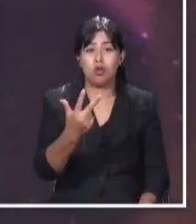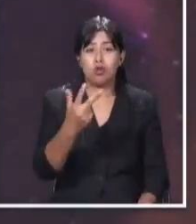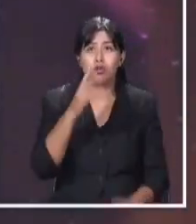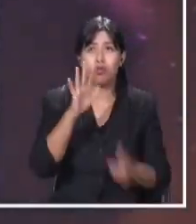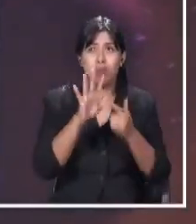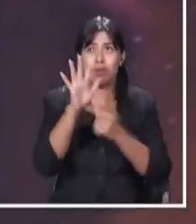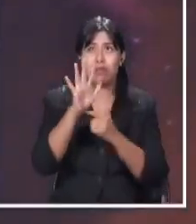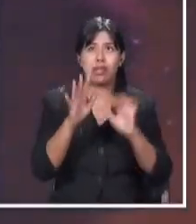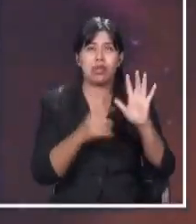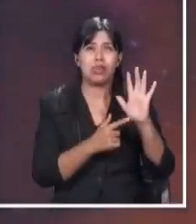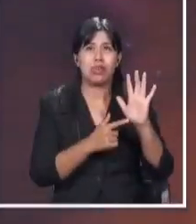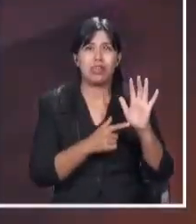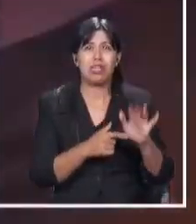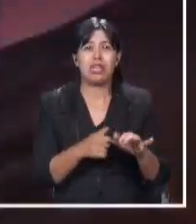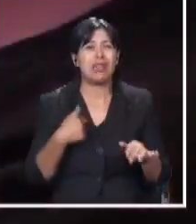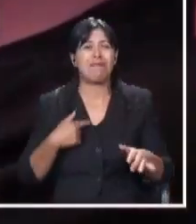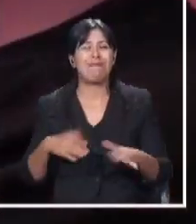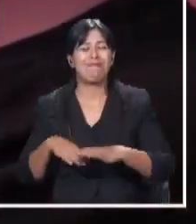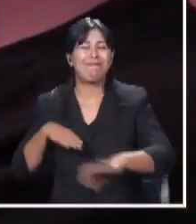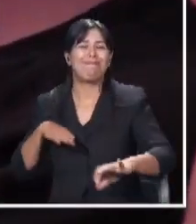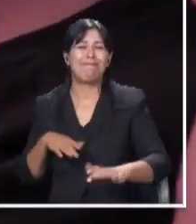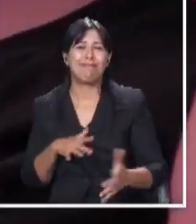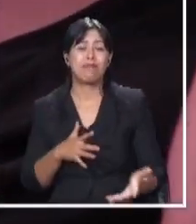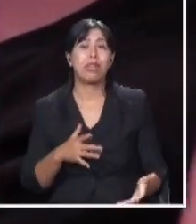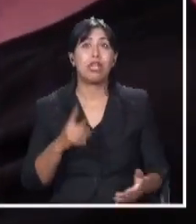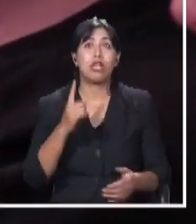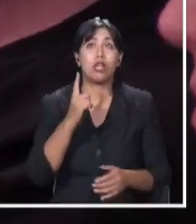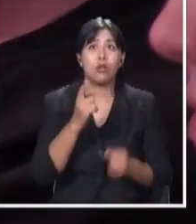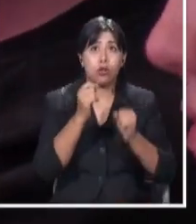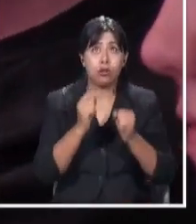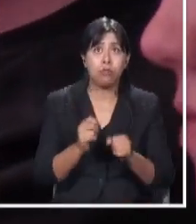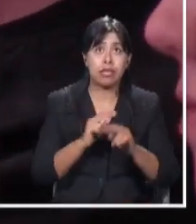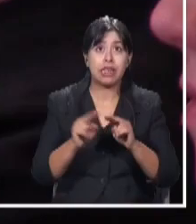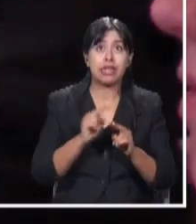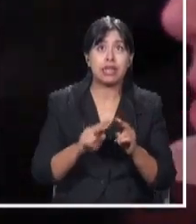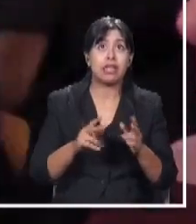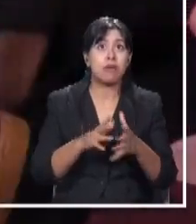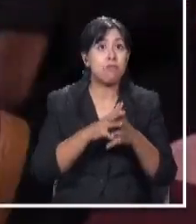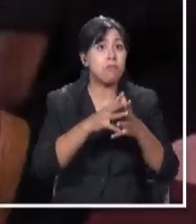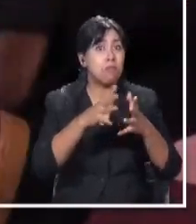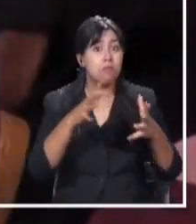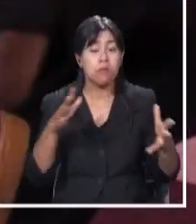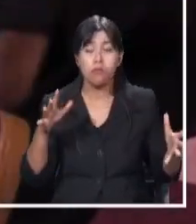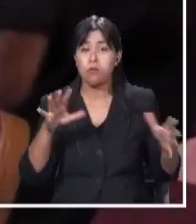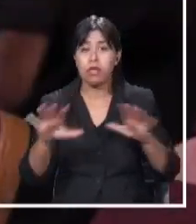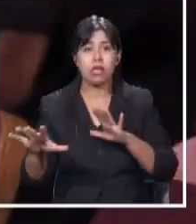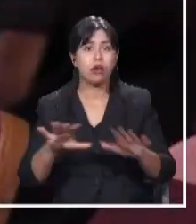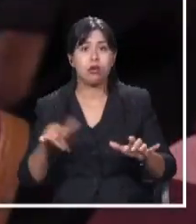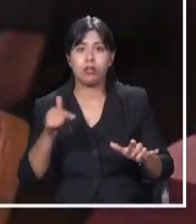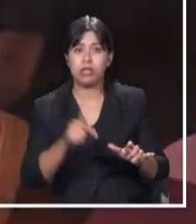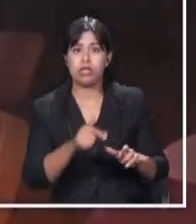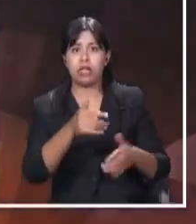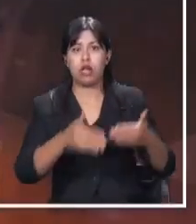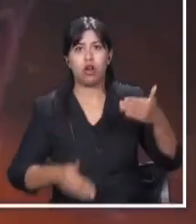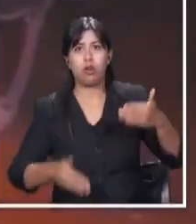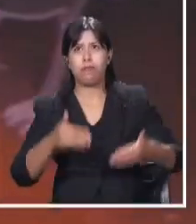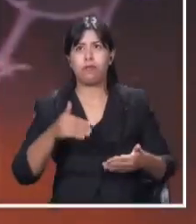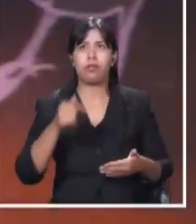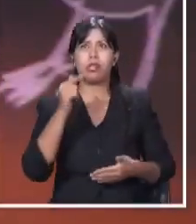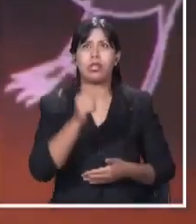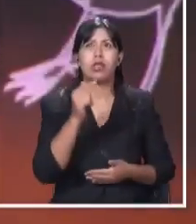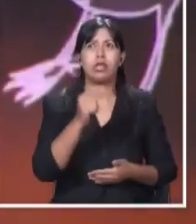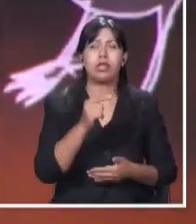mano. Y uno puede hacer una cantidad de cosas increíbles con este tipo de robot. ¿Ya? Acá hay unos